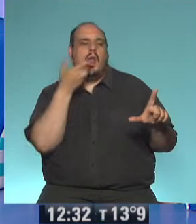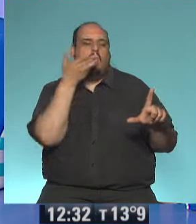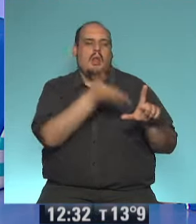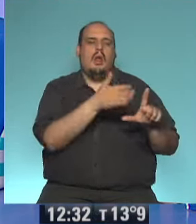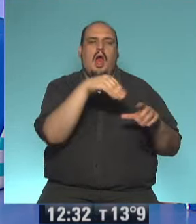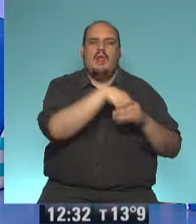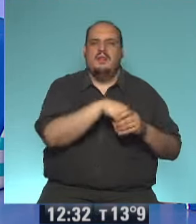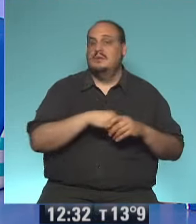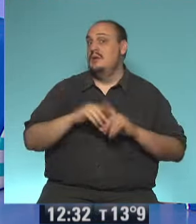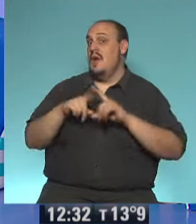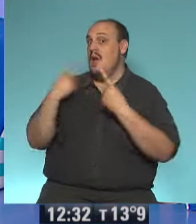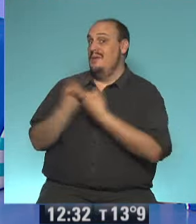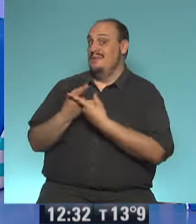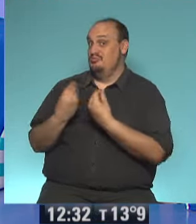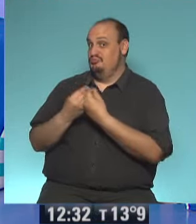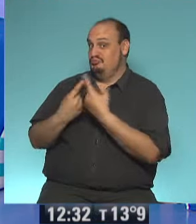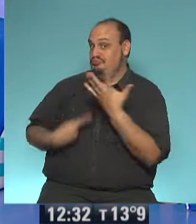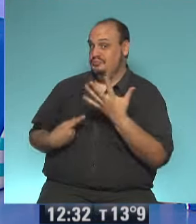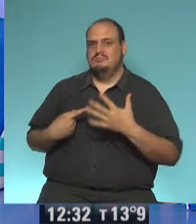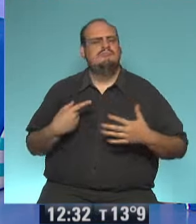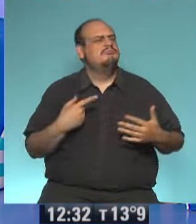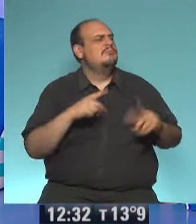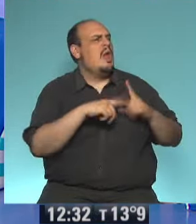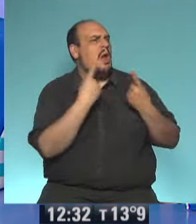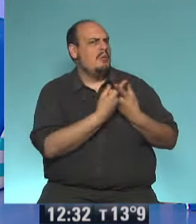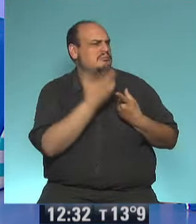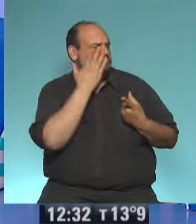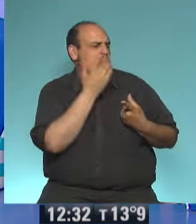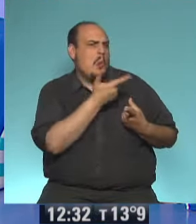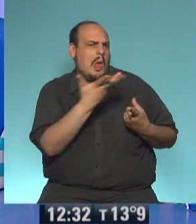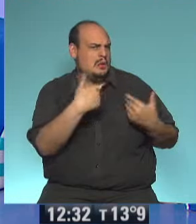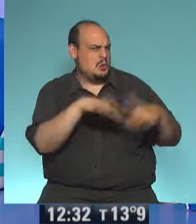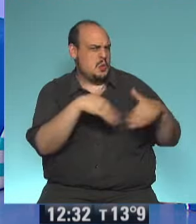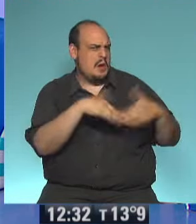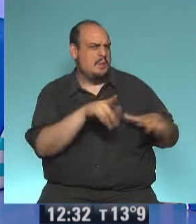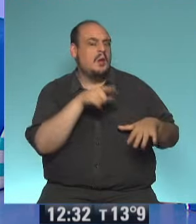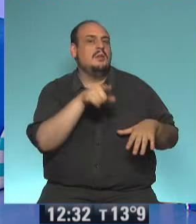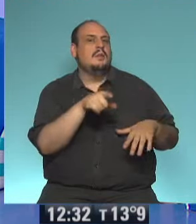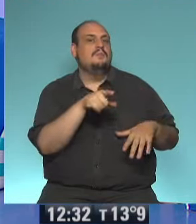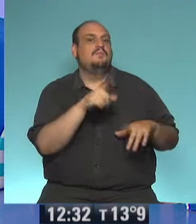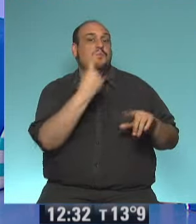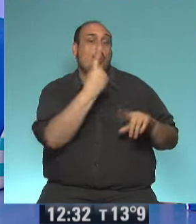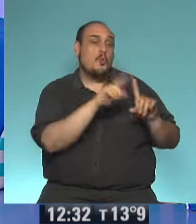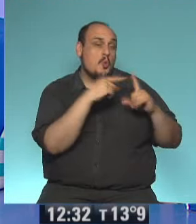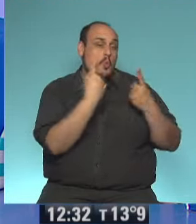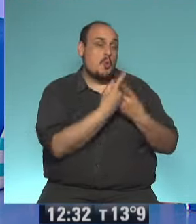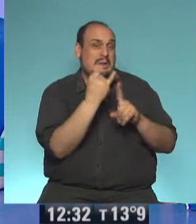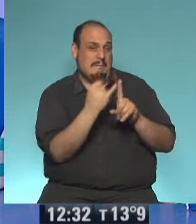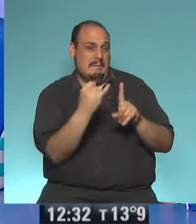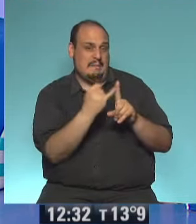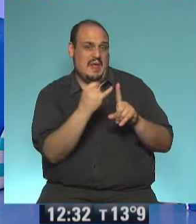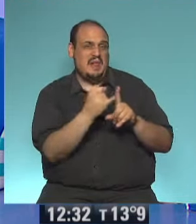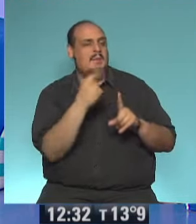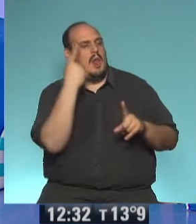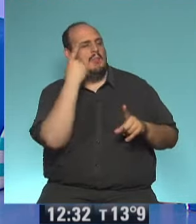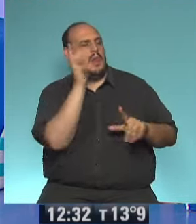espectacular. ¿Tiene varias habitaciones? Tiene. No importa la cantidad de habitaciones que tiene, sino un ambiente y medio. Tiene, pero está pensado, está muy bien